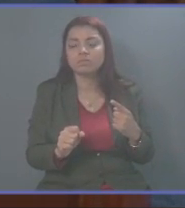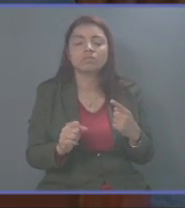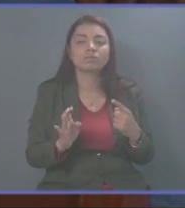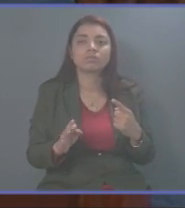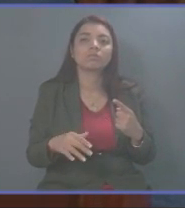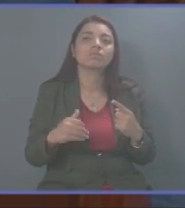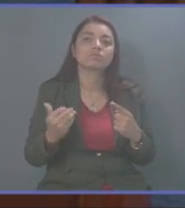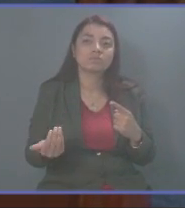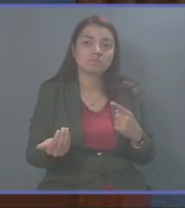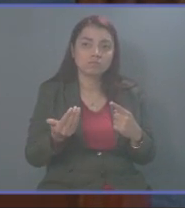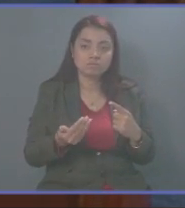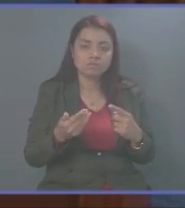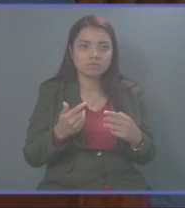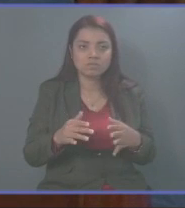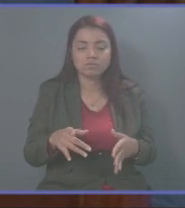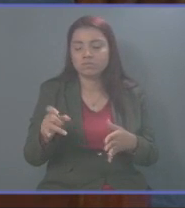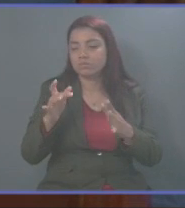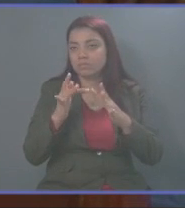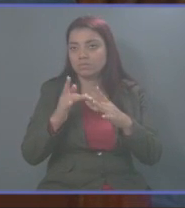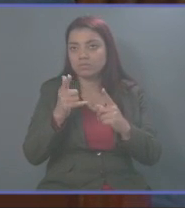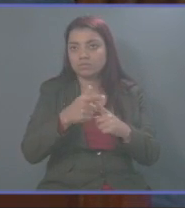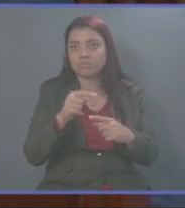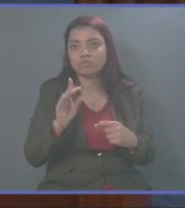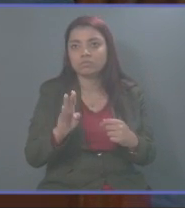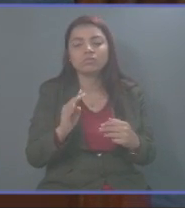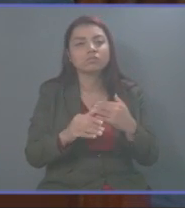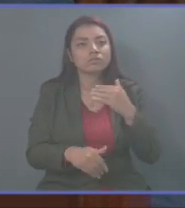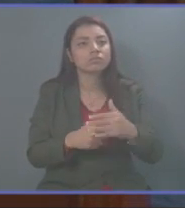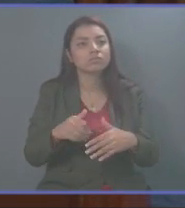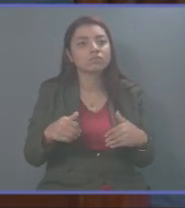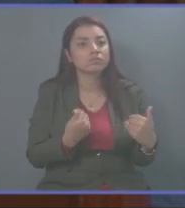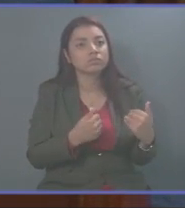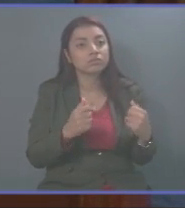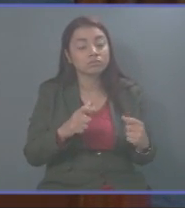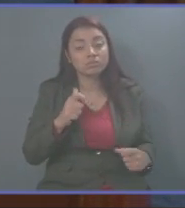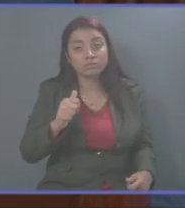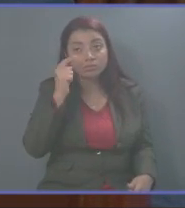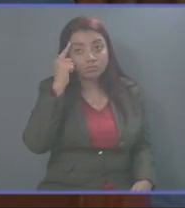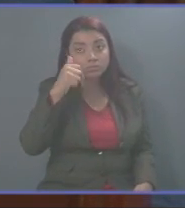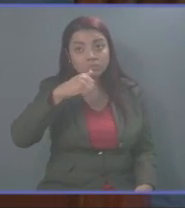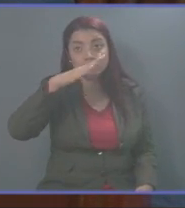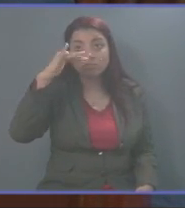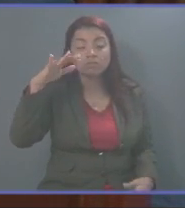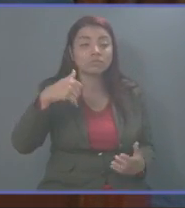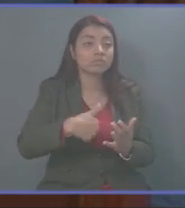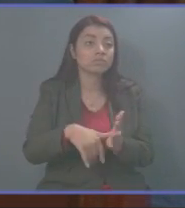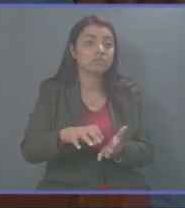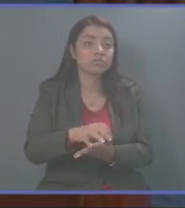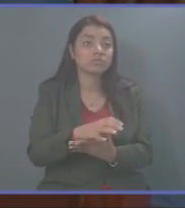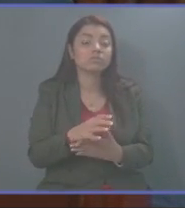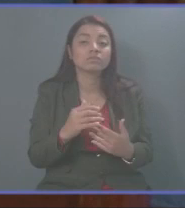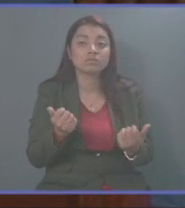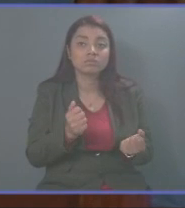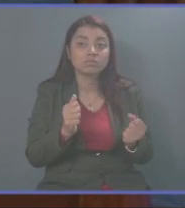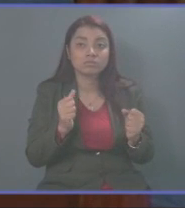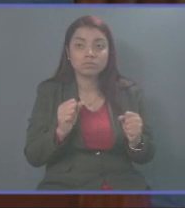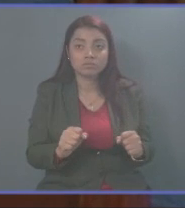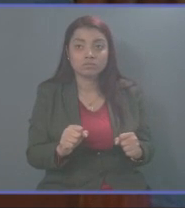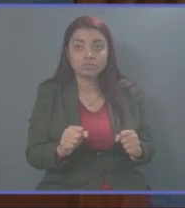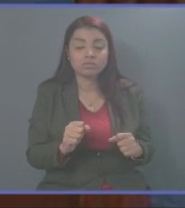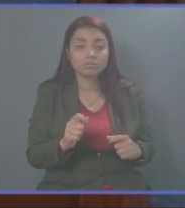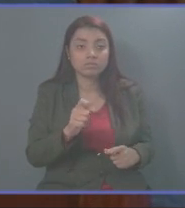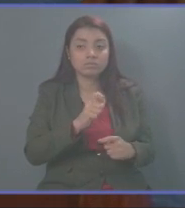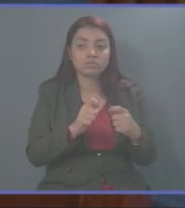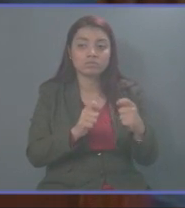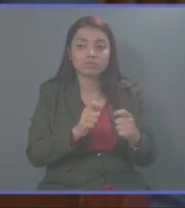gestores autorizados, literal B, los residuos generados y valorizados a nivel nacional y municipal, incluyendo los de manejo especial